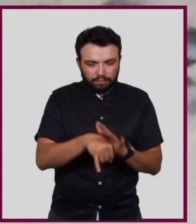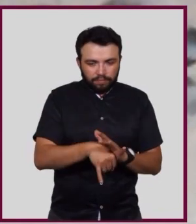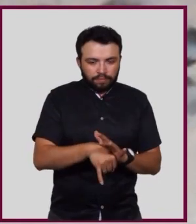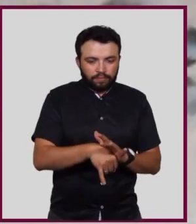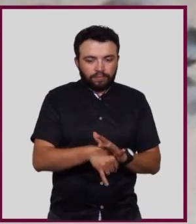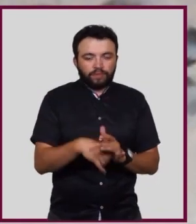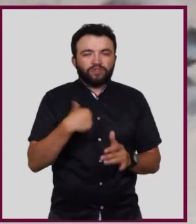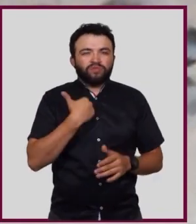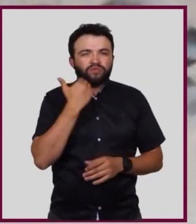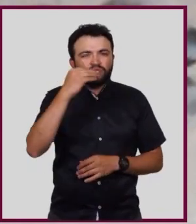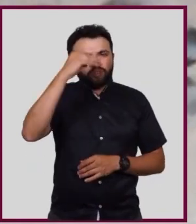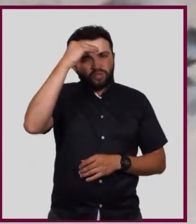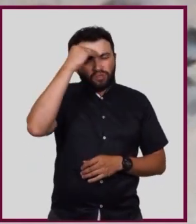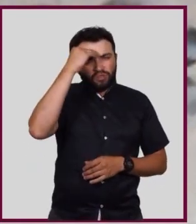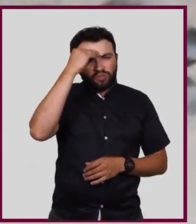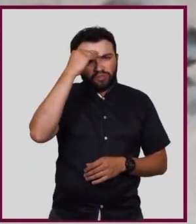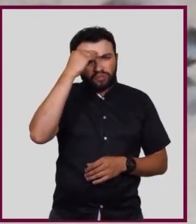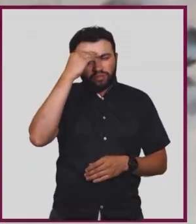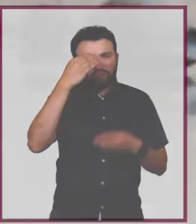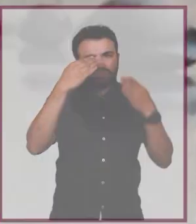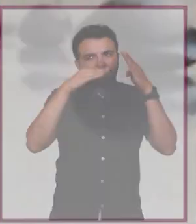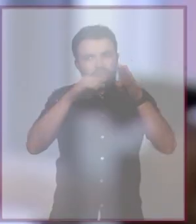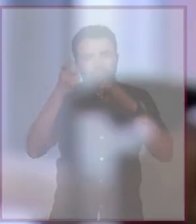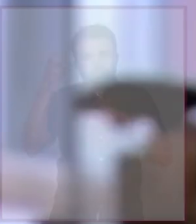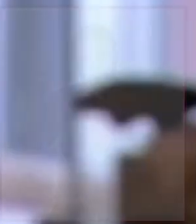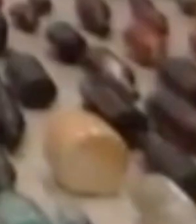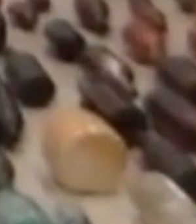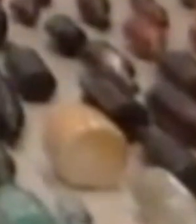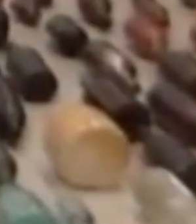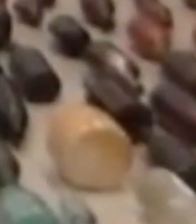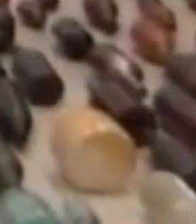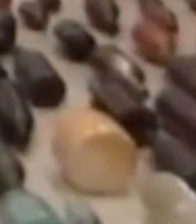que conozcamos un poco más acerca de este artista.